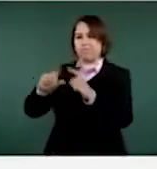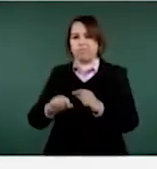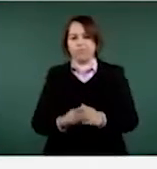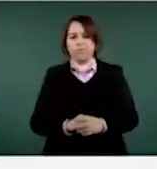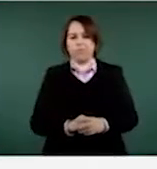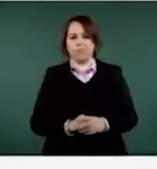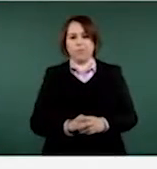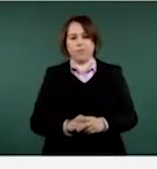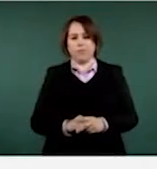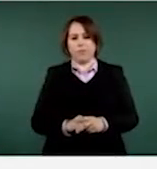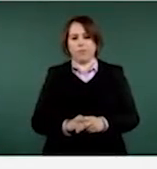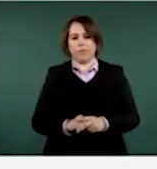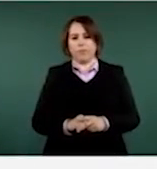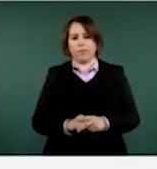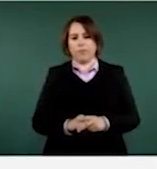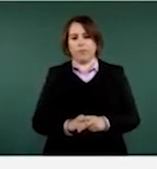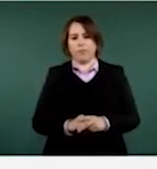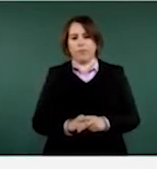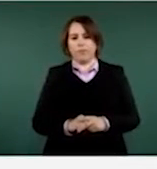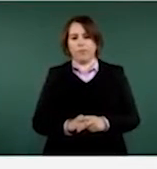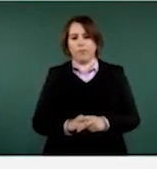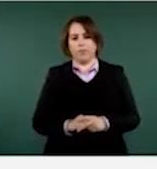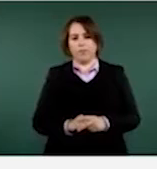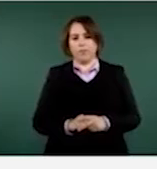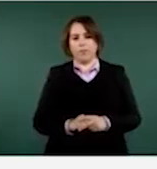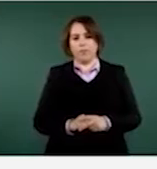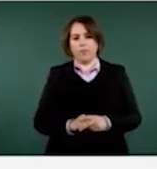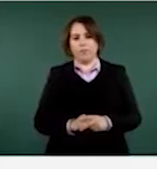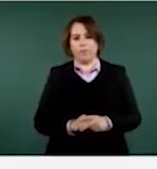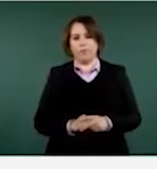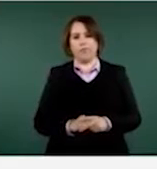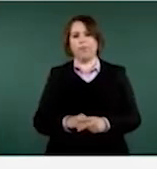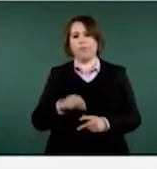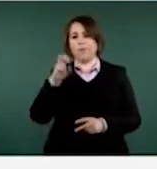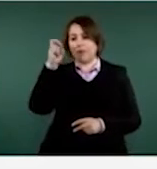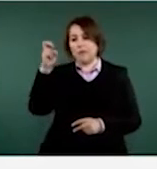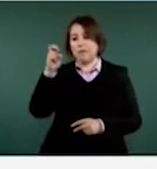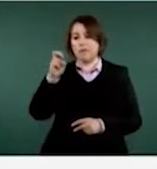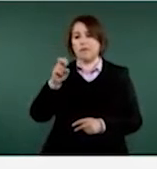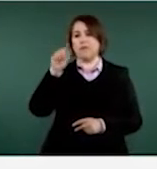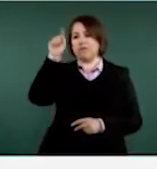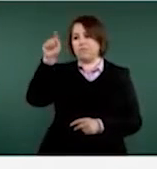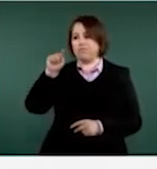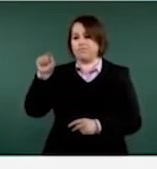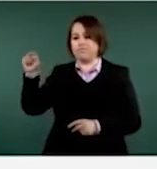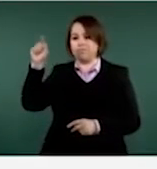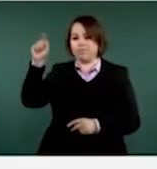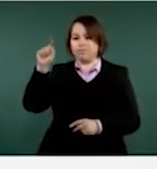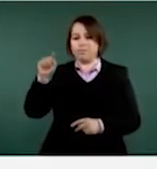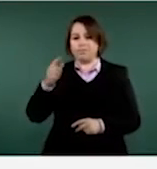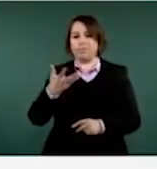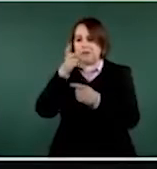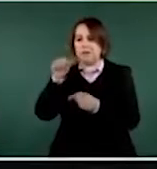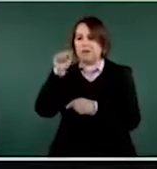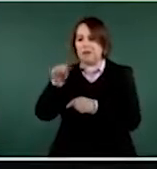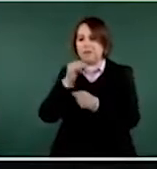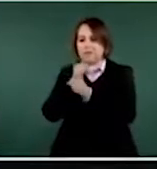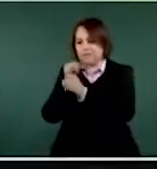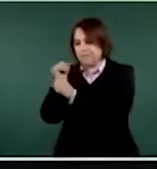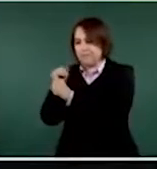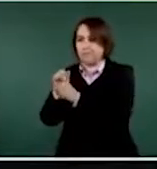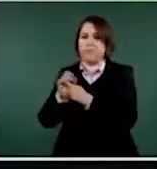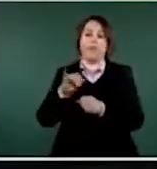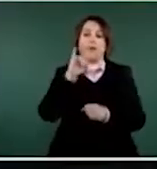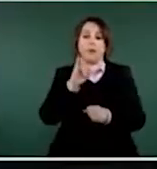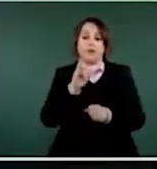1903 estarían vinculados con el crimen organizado desde chihuahua el secretario de la defensa expuso que el despliegue